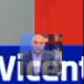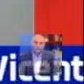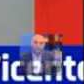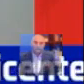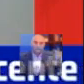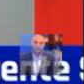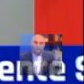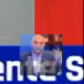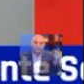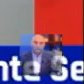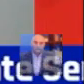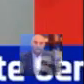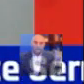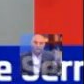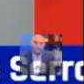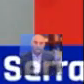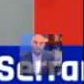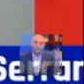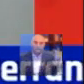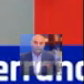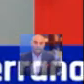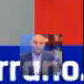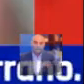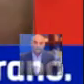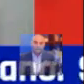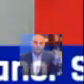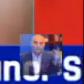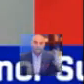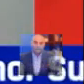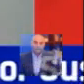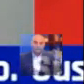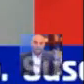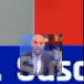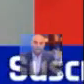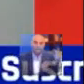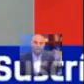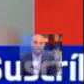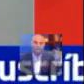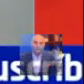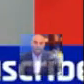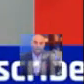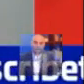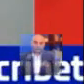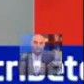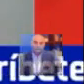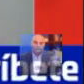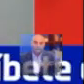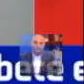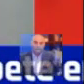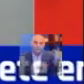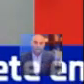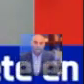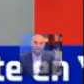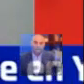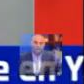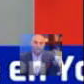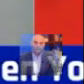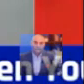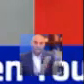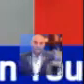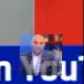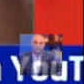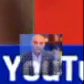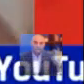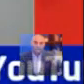que han tratado de inocular a la población desde pequeño. Hay que recordar que están en contra